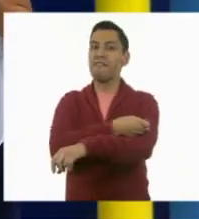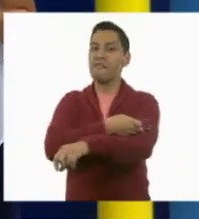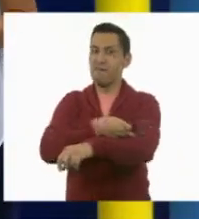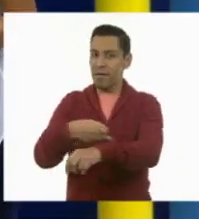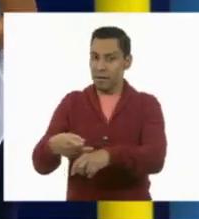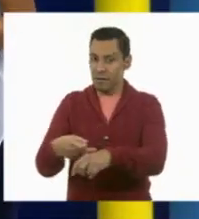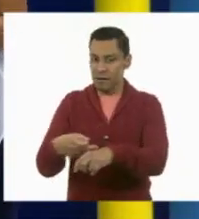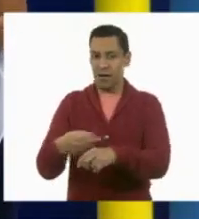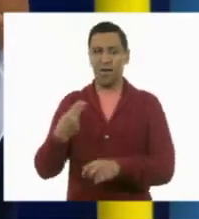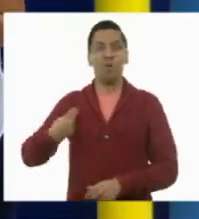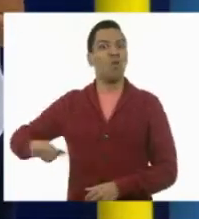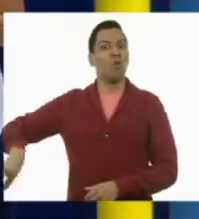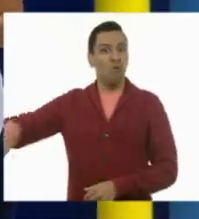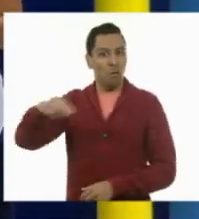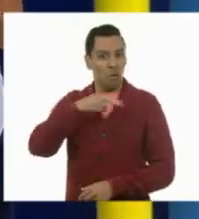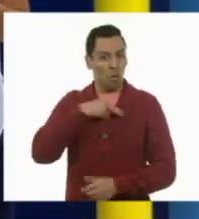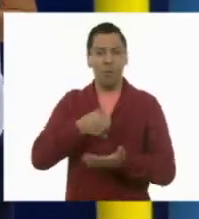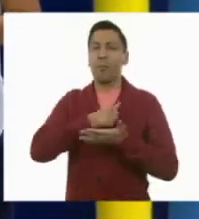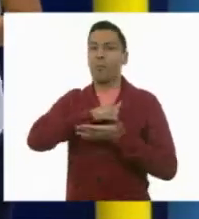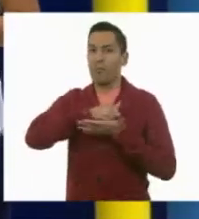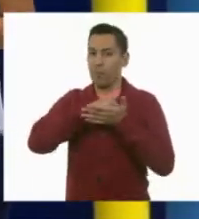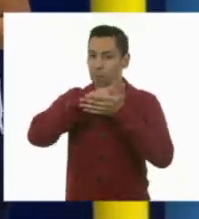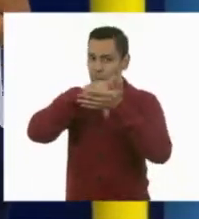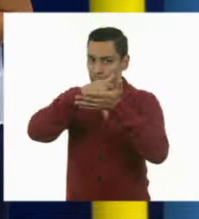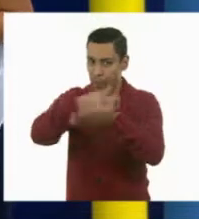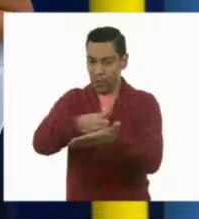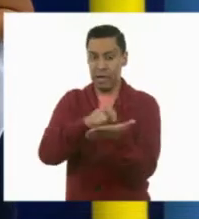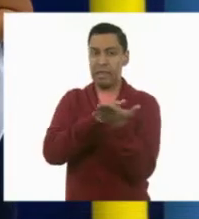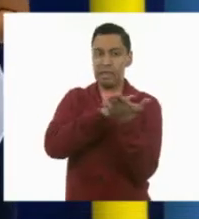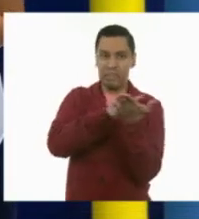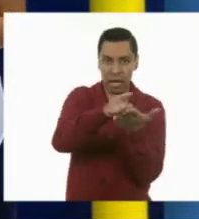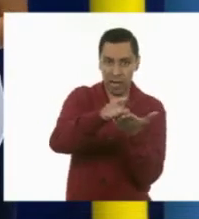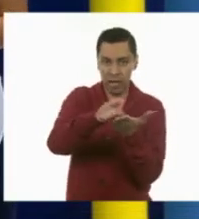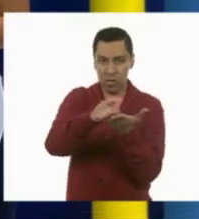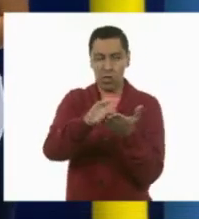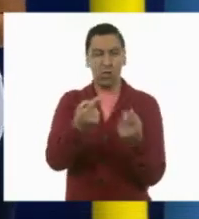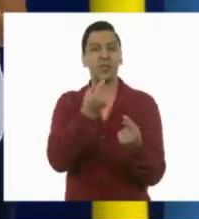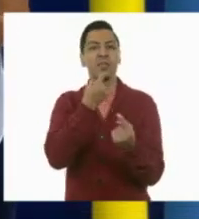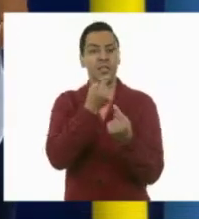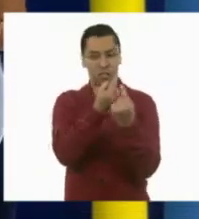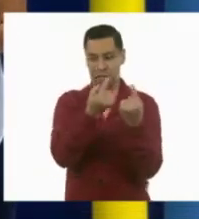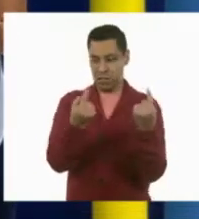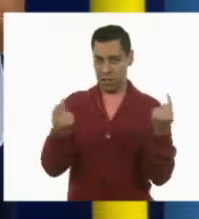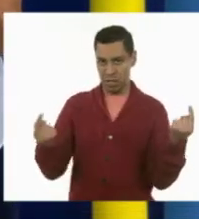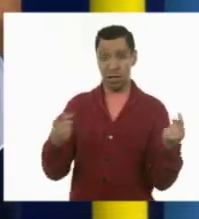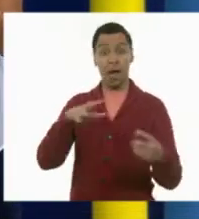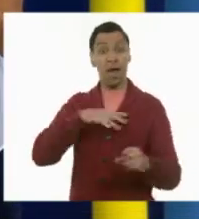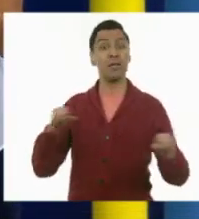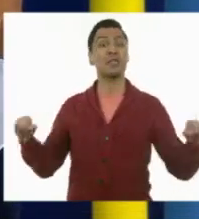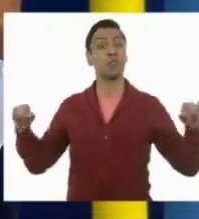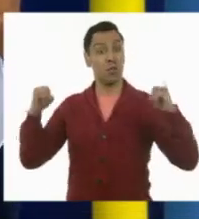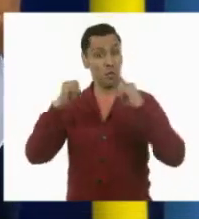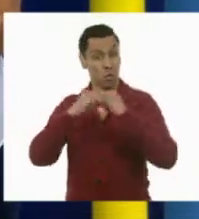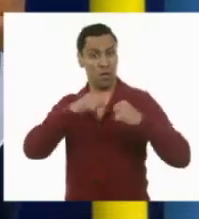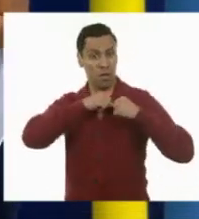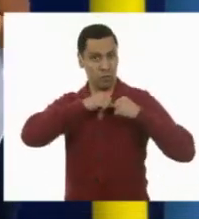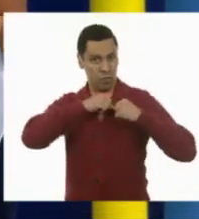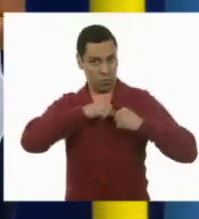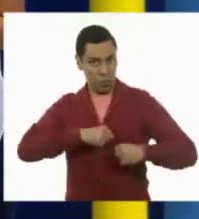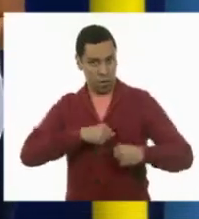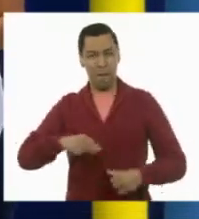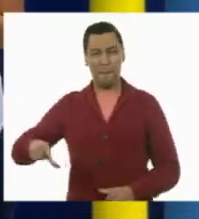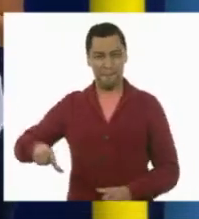y nosotros podemos ayudar a ejercer nuestros derechos. E incluso existen instituciones, autoridades o la